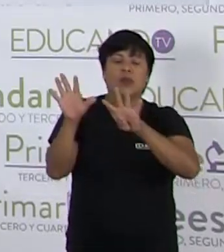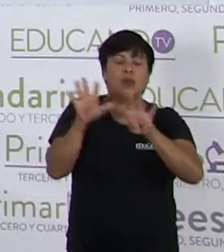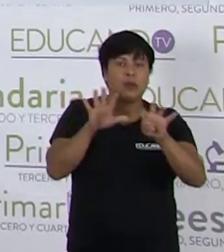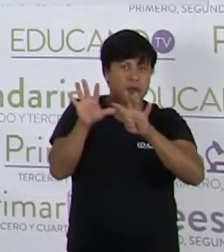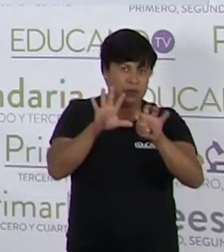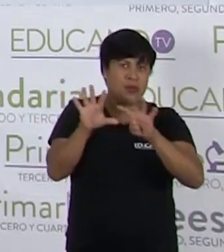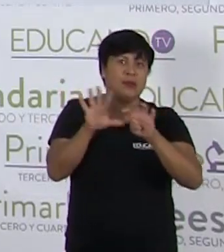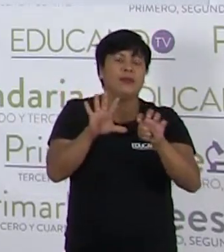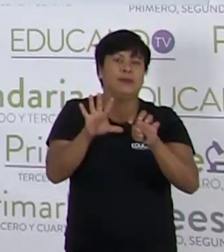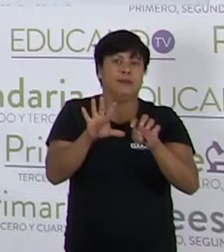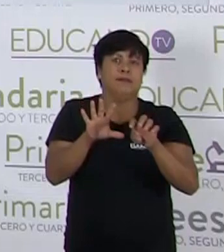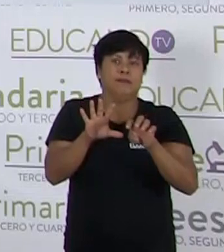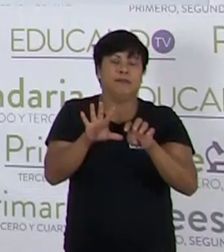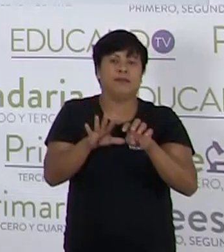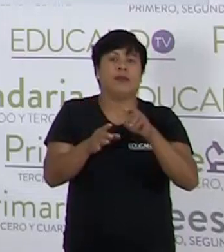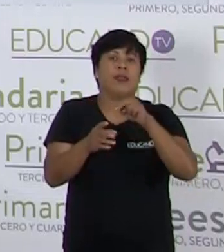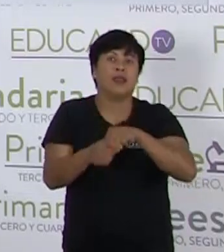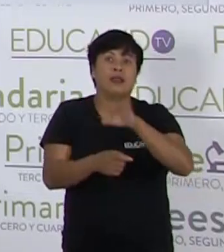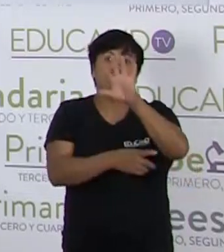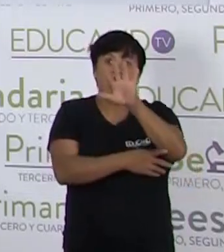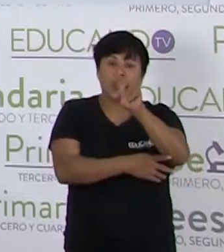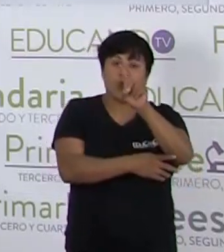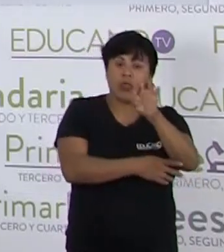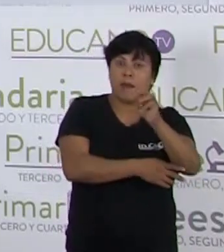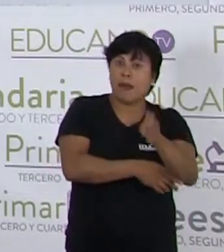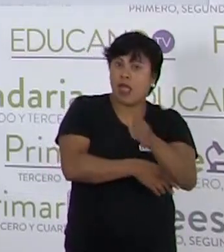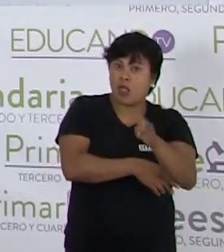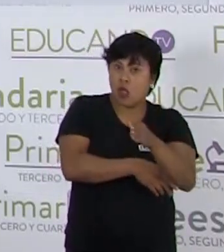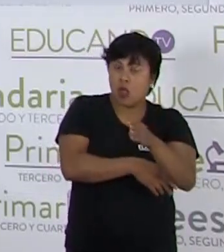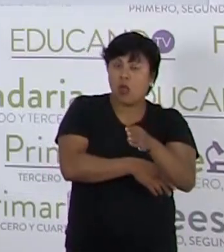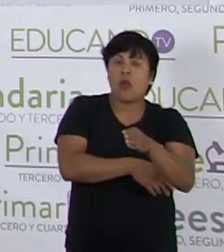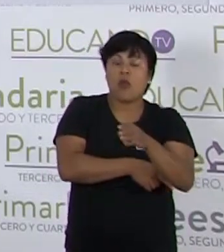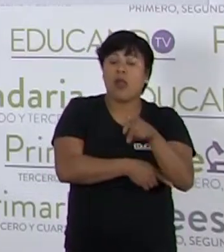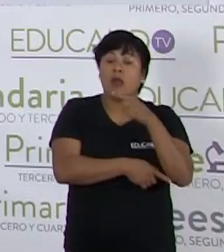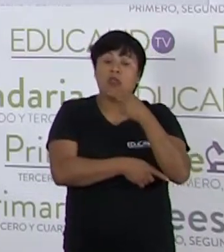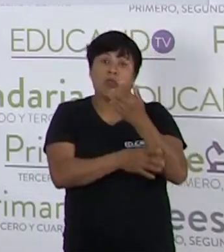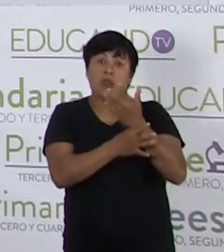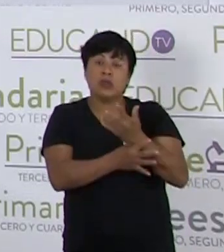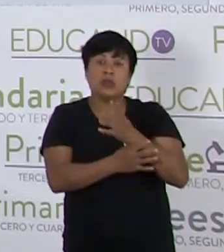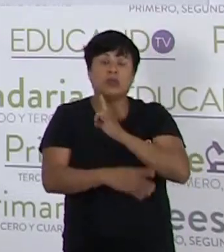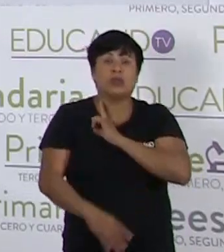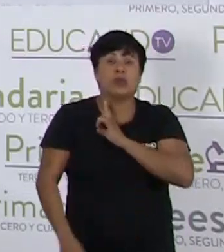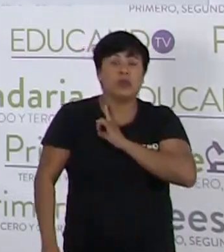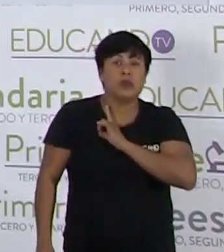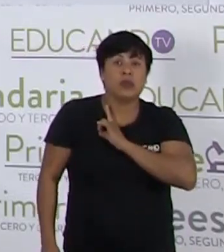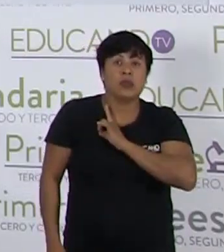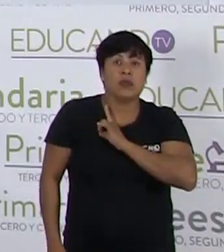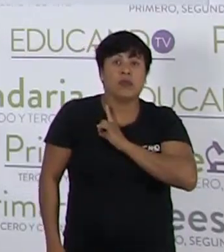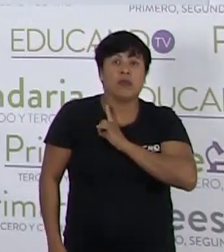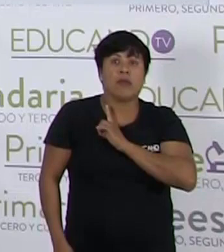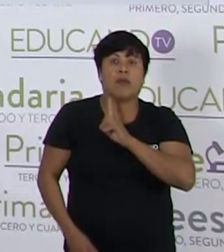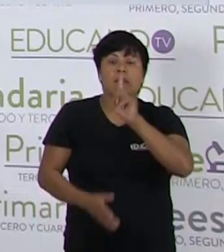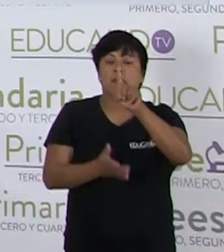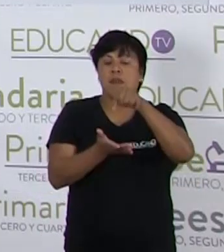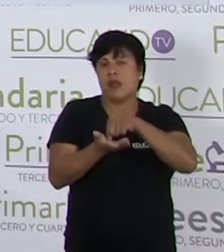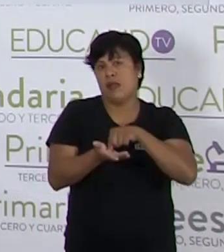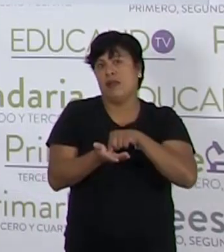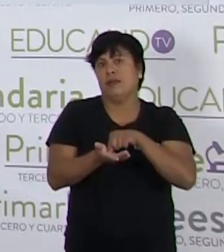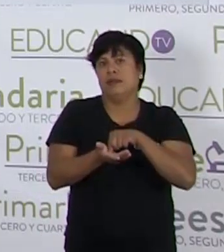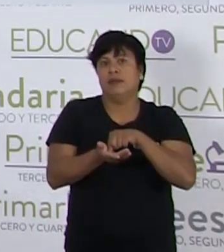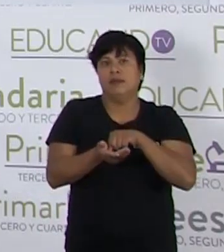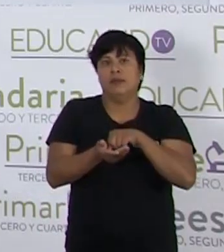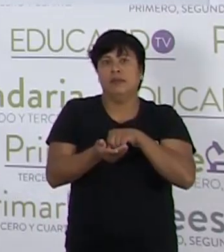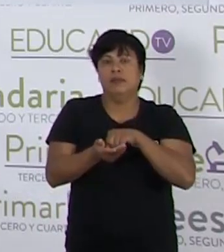900. En la 5 de Mayo, pues aquí nos está dando el dato, serían 1,000.